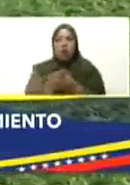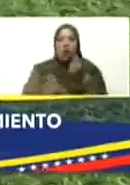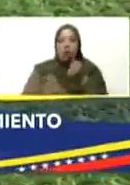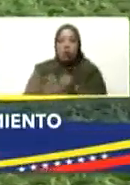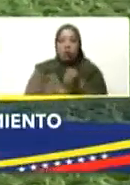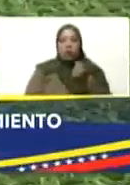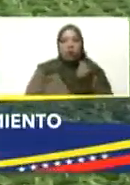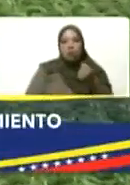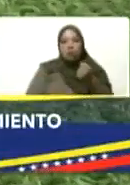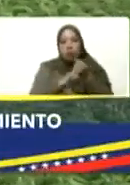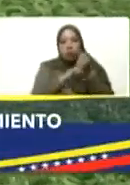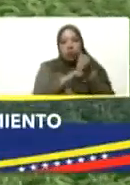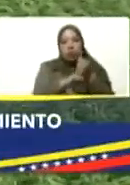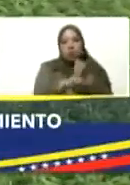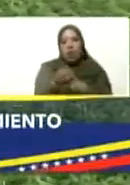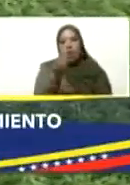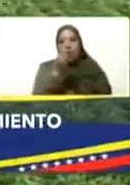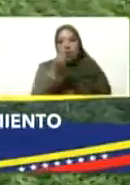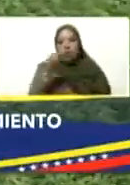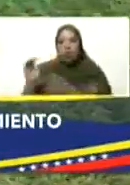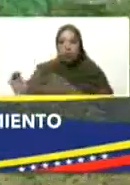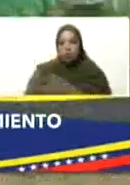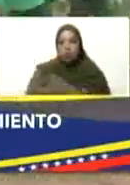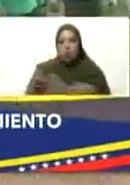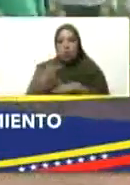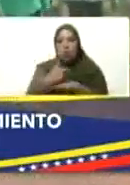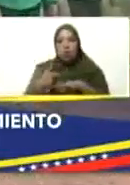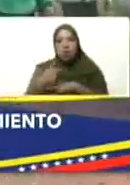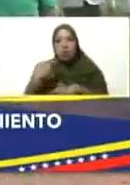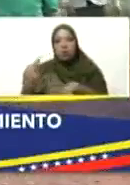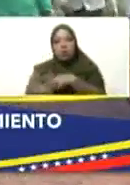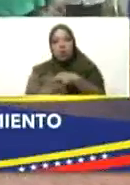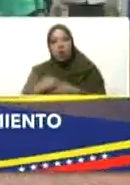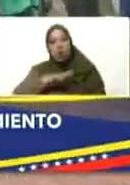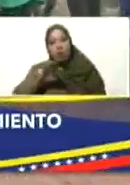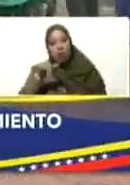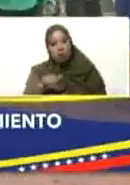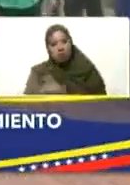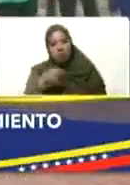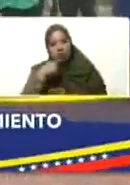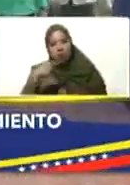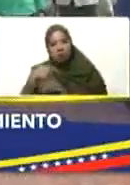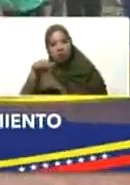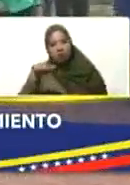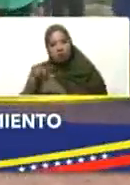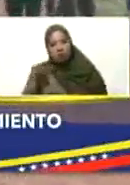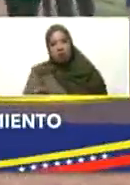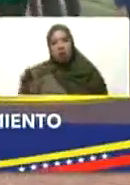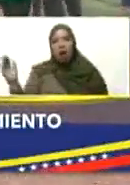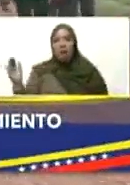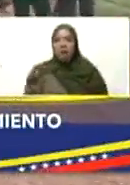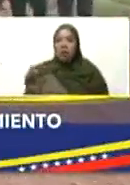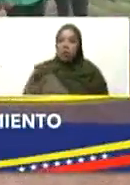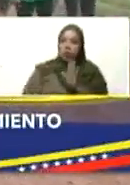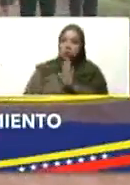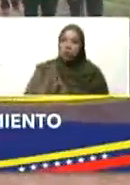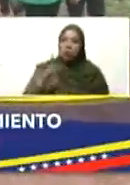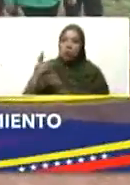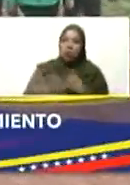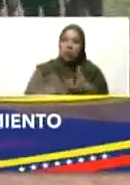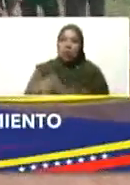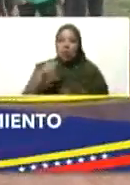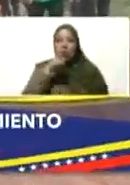apoyo, al impulso que desde el gobierno nacional que usted dirige ha venido impulsando, en este caso, al